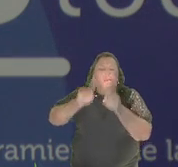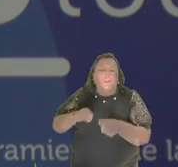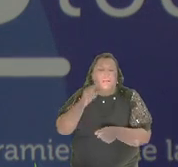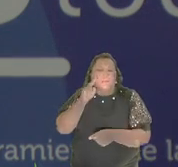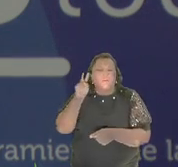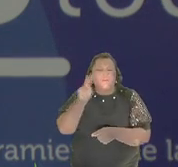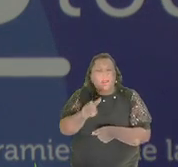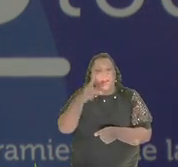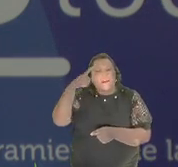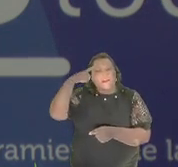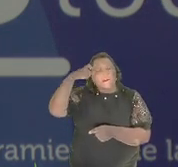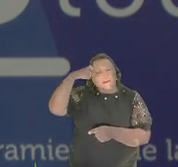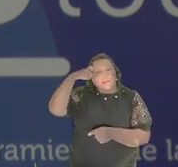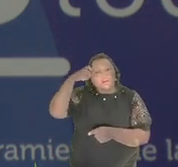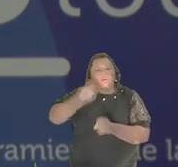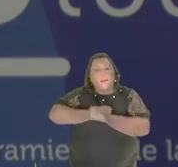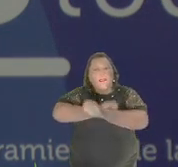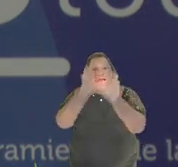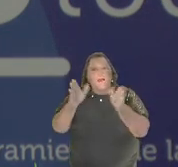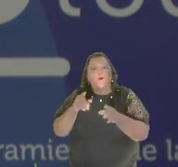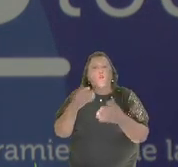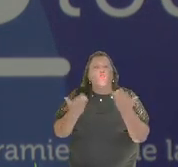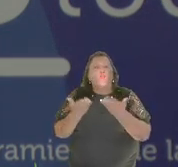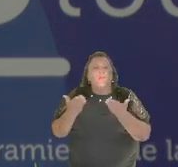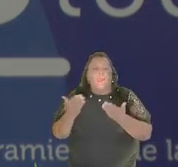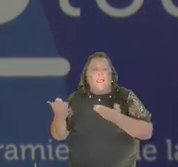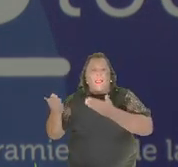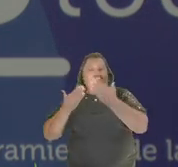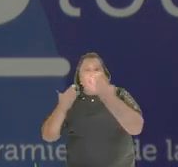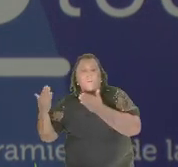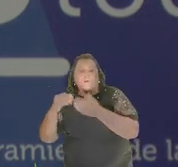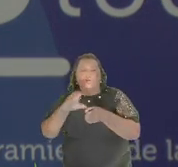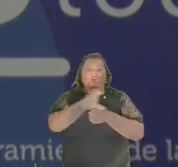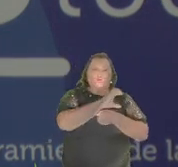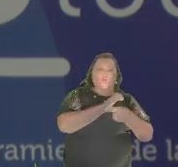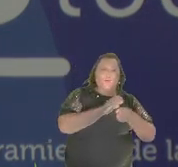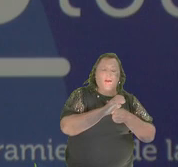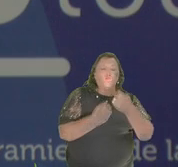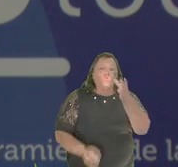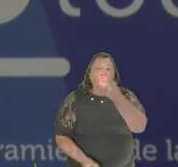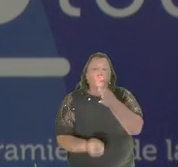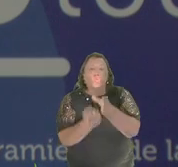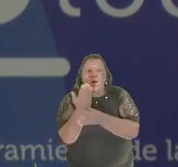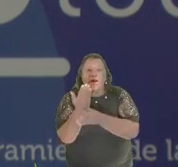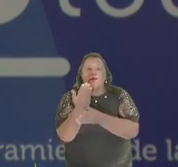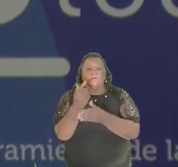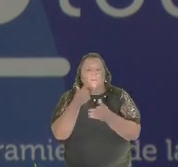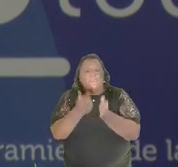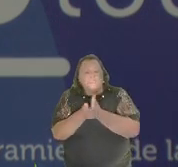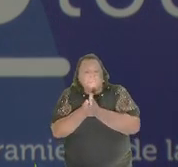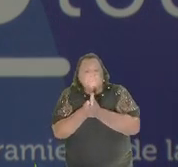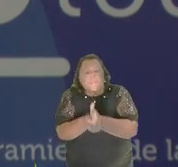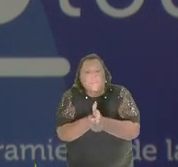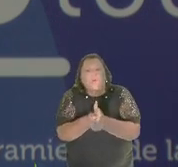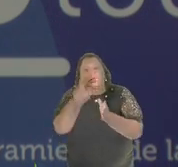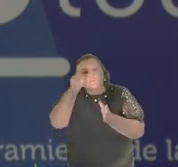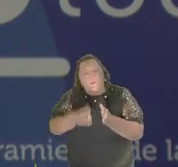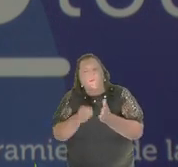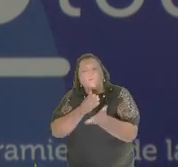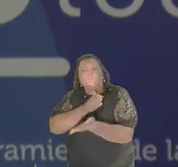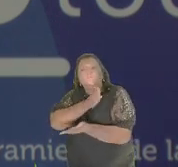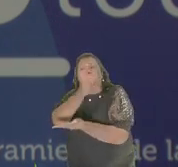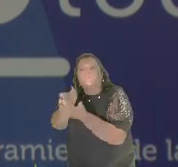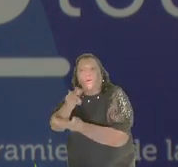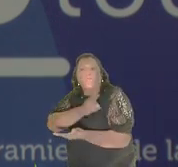dejaban retos muy claros en la ruralidad y cómo la educación superior con nuevos formatos y nuevas metodologías tenía que llegar a la ruralidad.